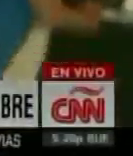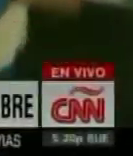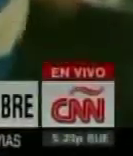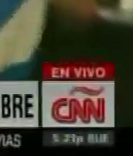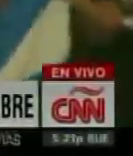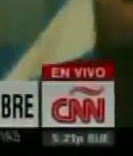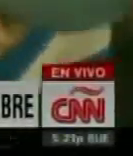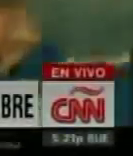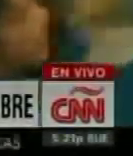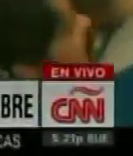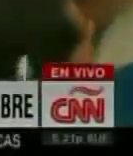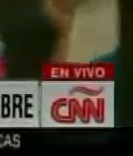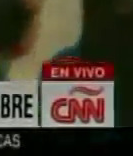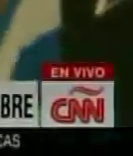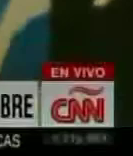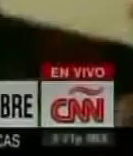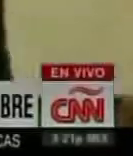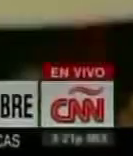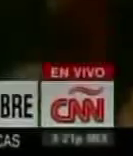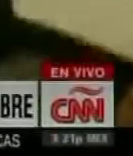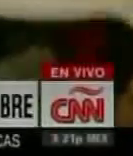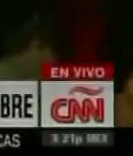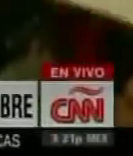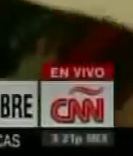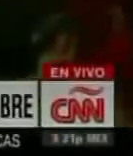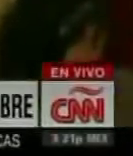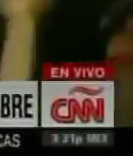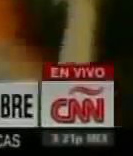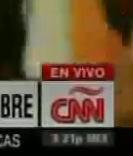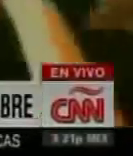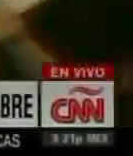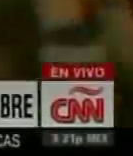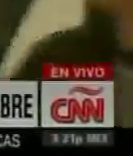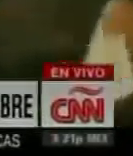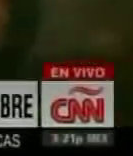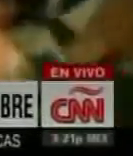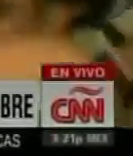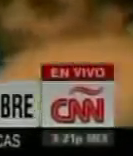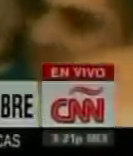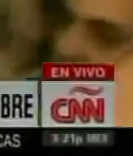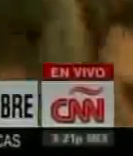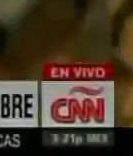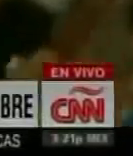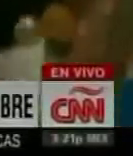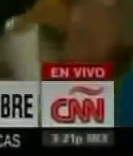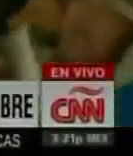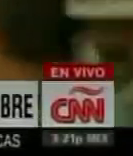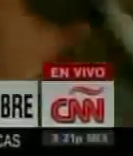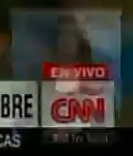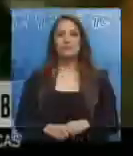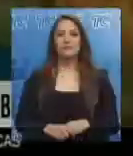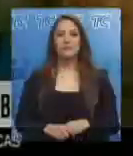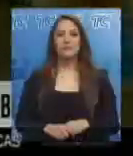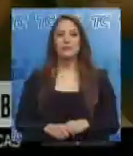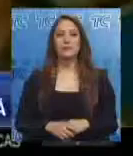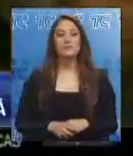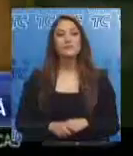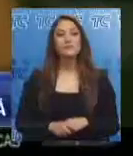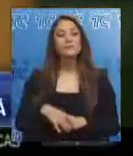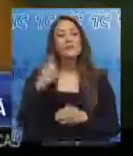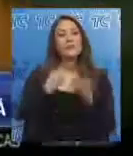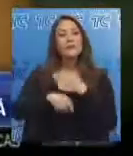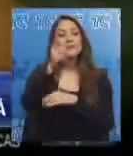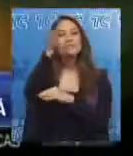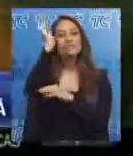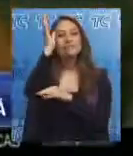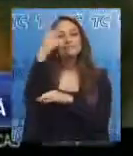séptima cumbre de las Américas. Cubanos y simpatizantes gritaron vendidos e imperialistas a disidentes que llegaron al foro, del